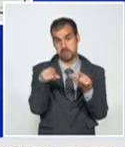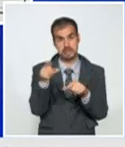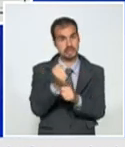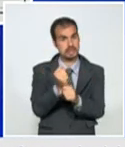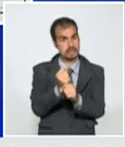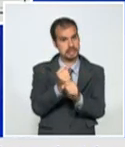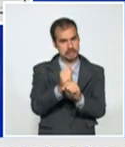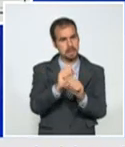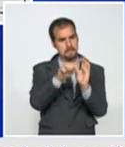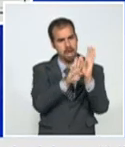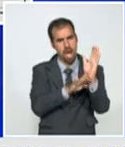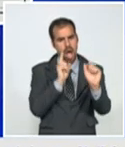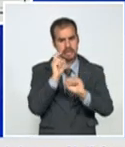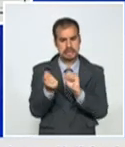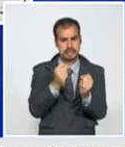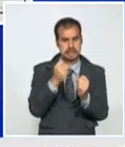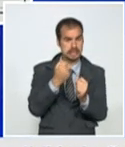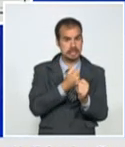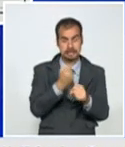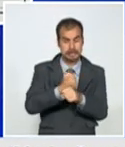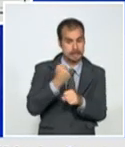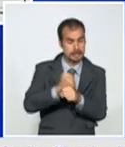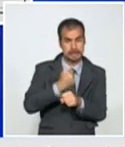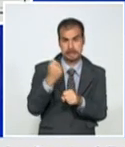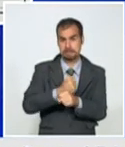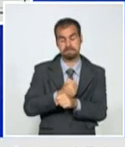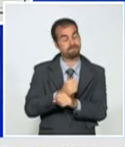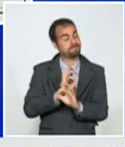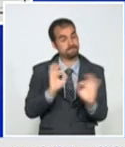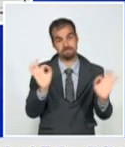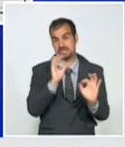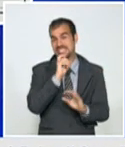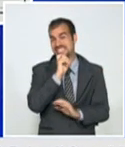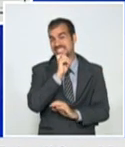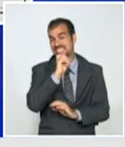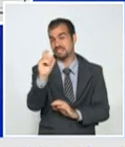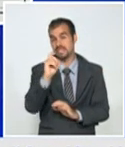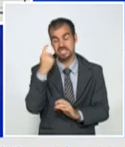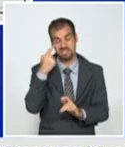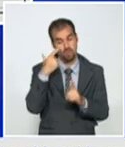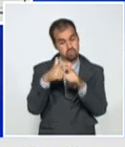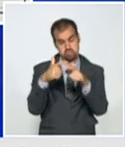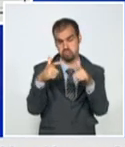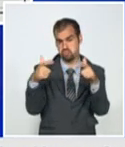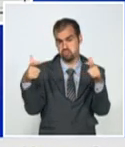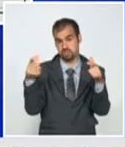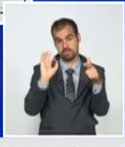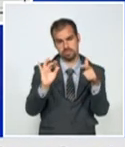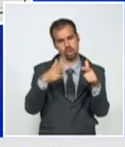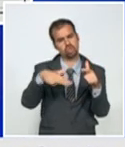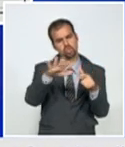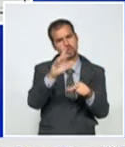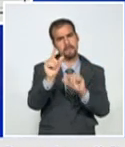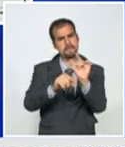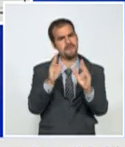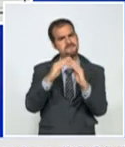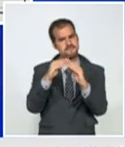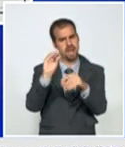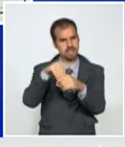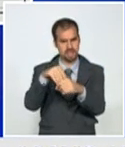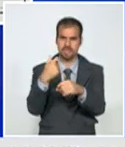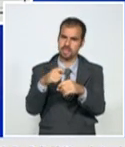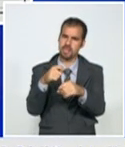damos cuenta que todos los que vivimos aquí tenemos que cooperar para que junto con las medidas que se